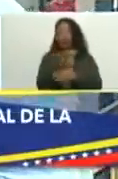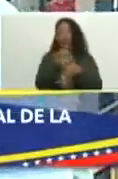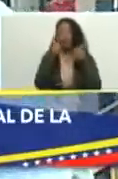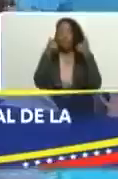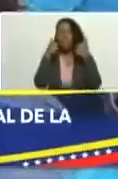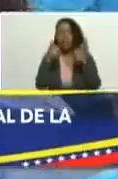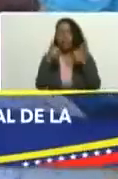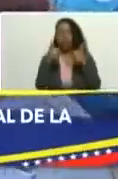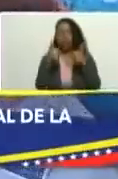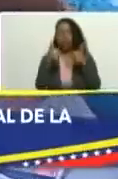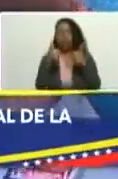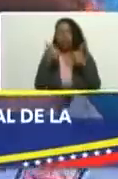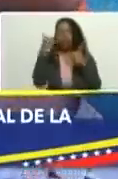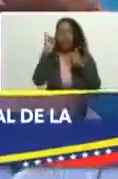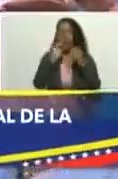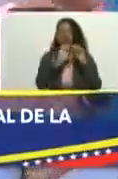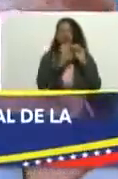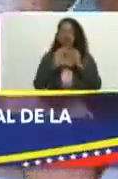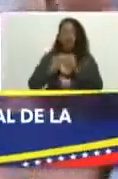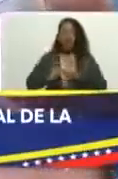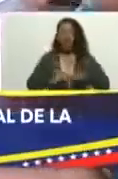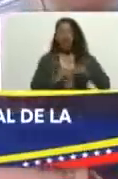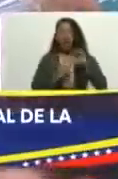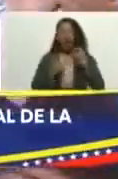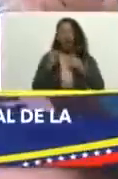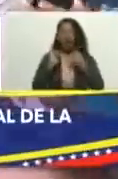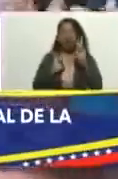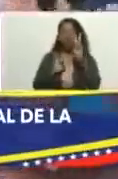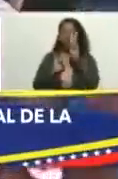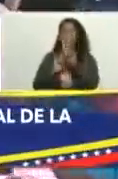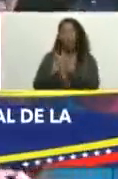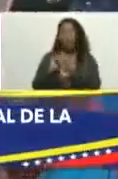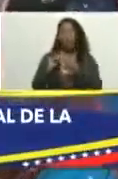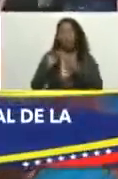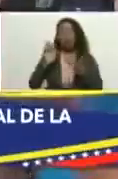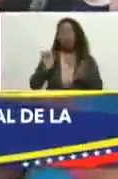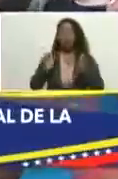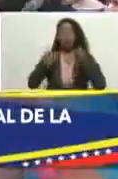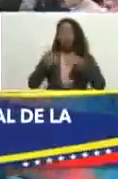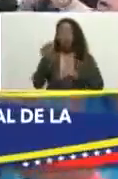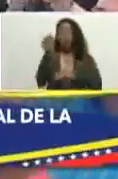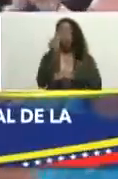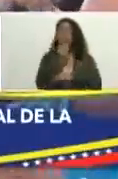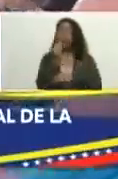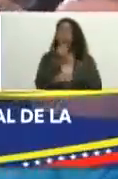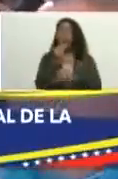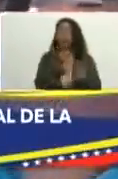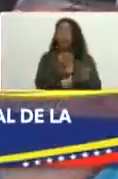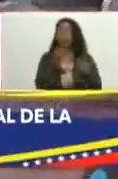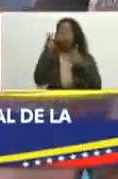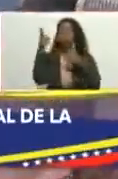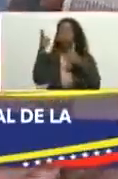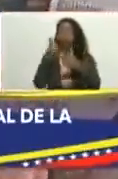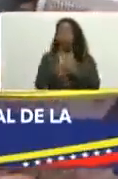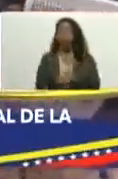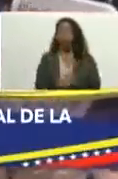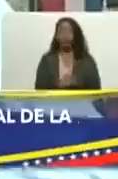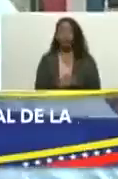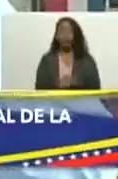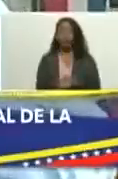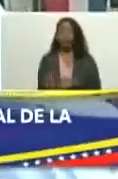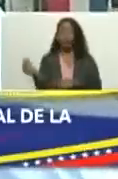perfectamente y se está fabricando lo que tiene que ver con las bandejas de comida para llevar. Además de